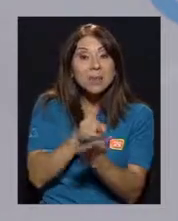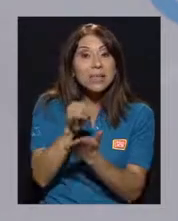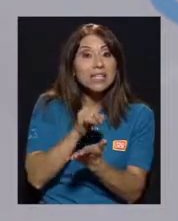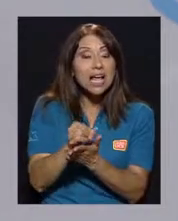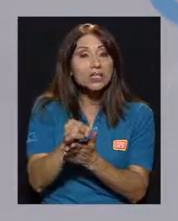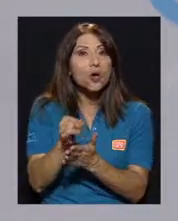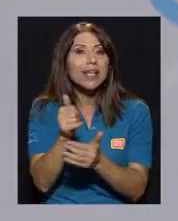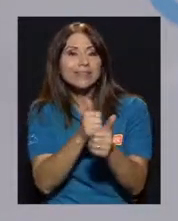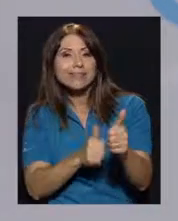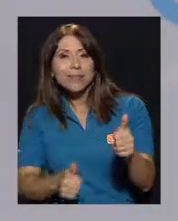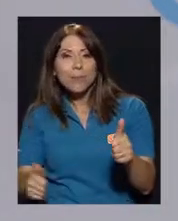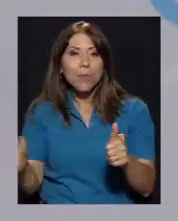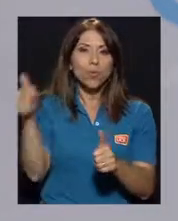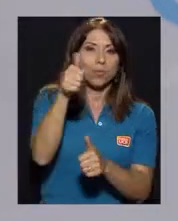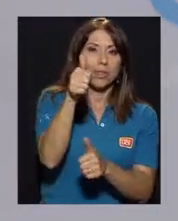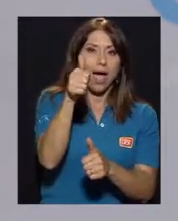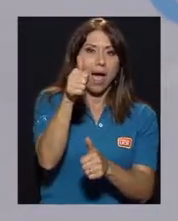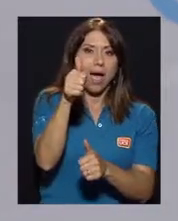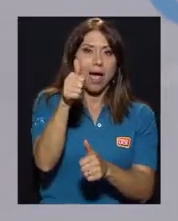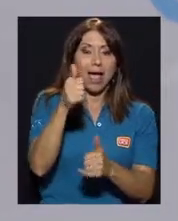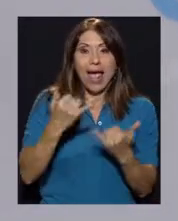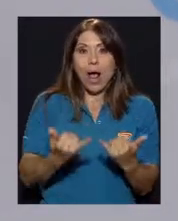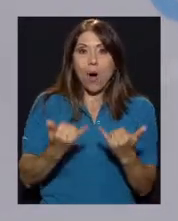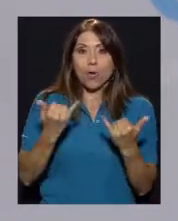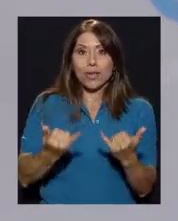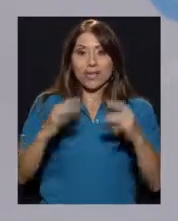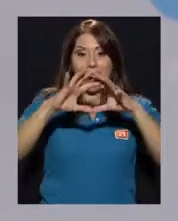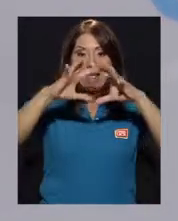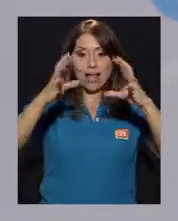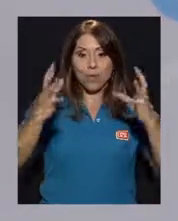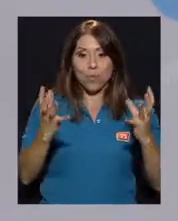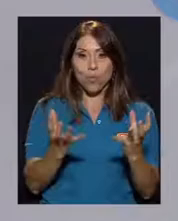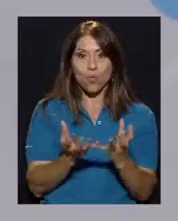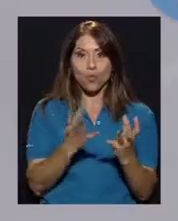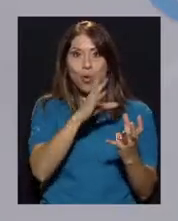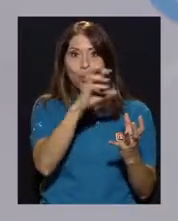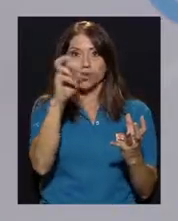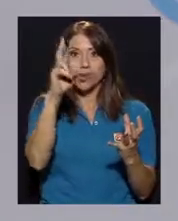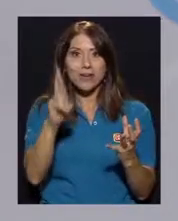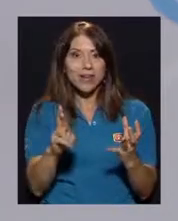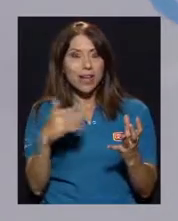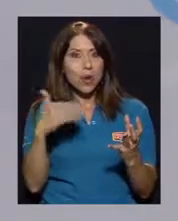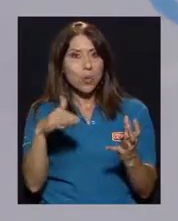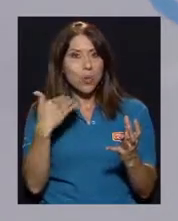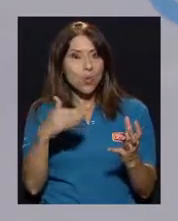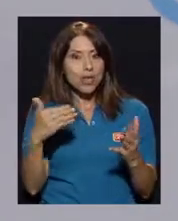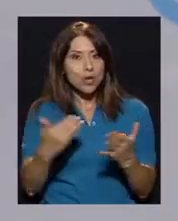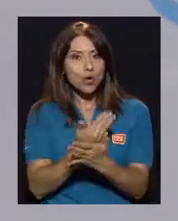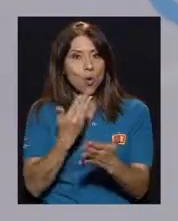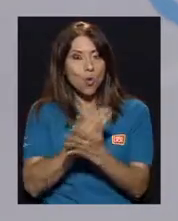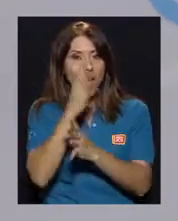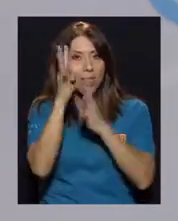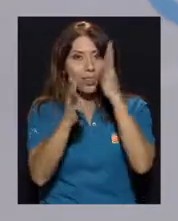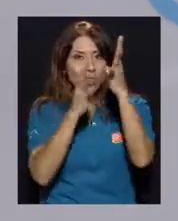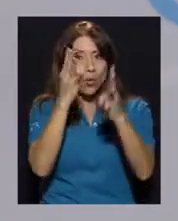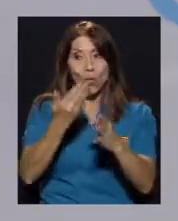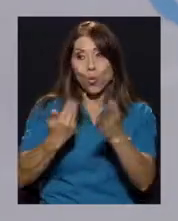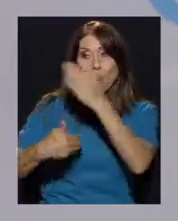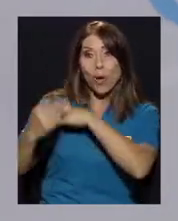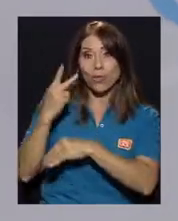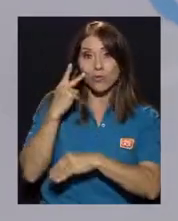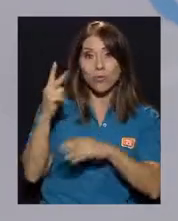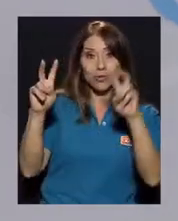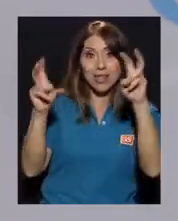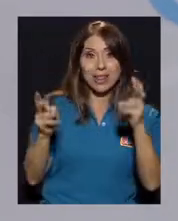en este momento está a nivel mundial dando innovando y es importante cuando vimos el tema de los plasmas en